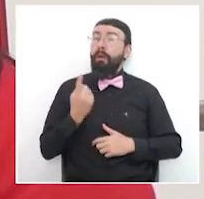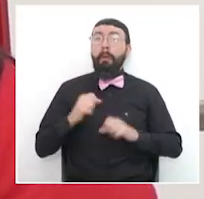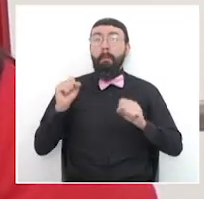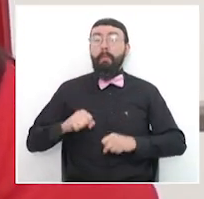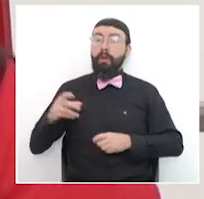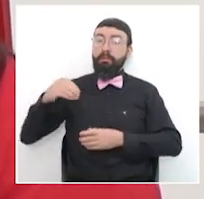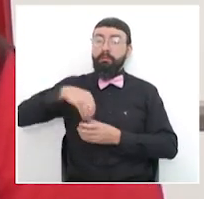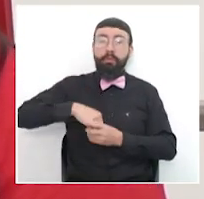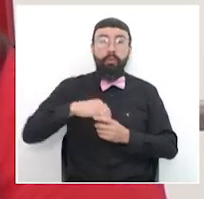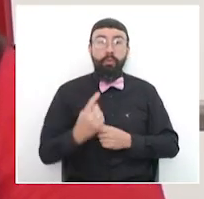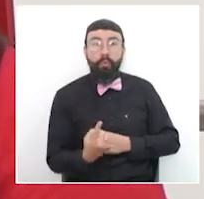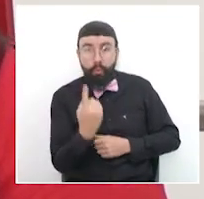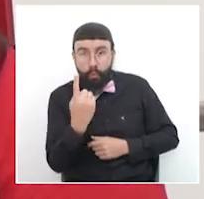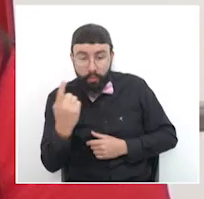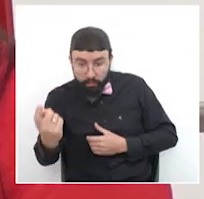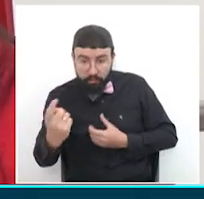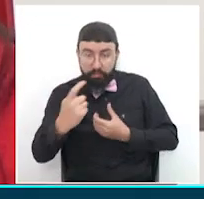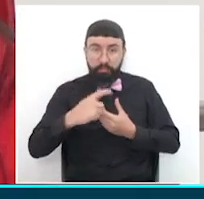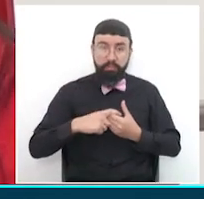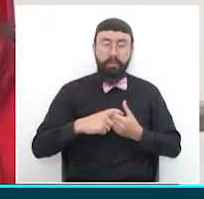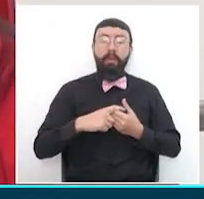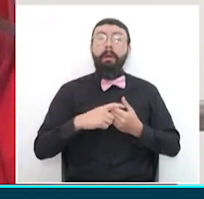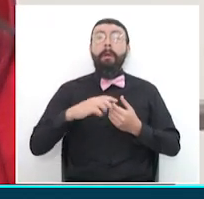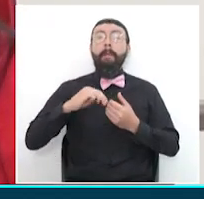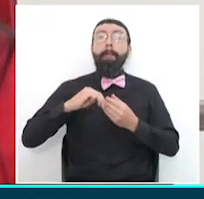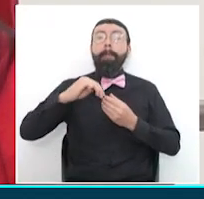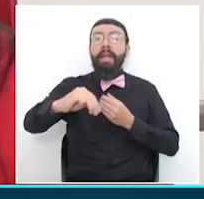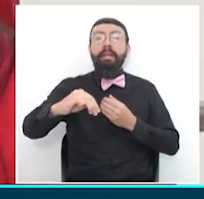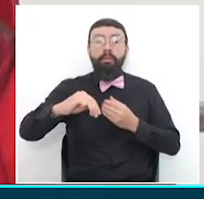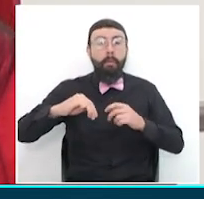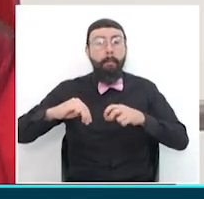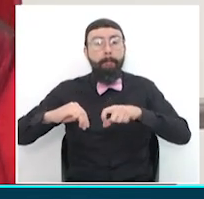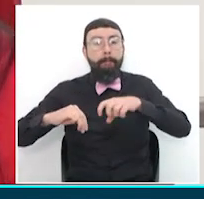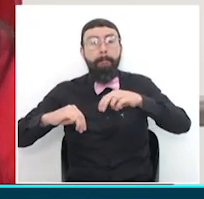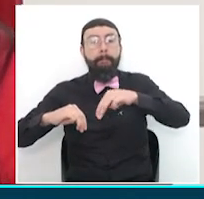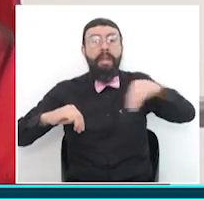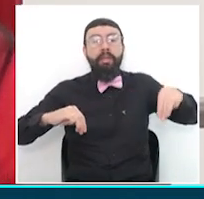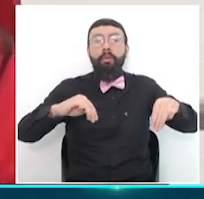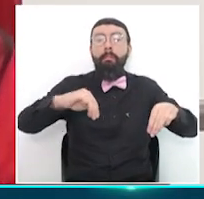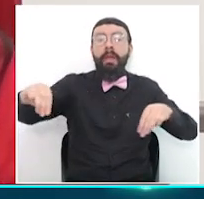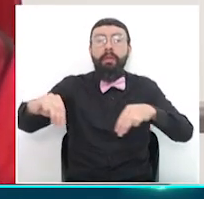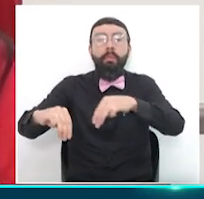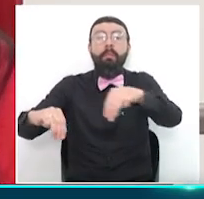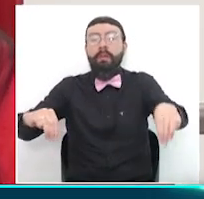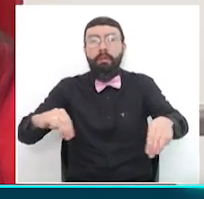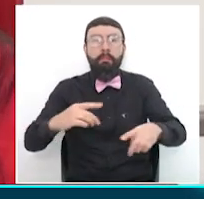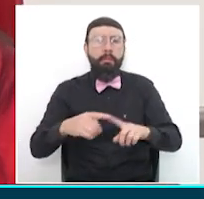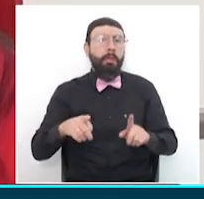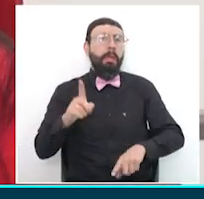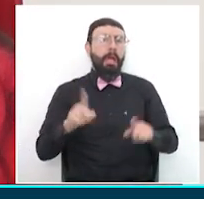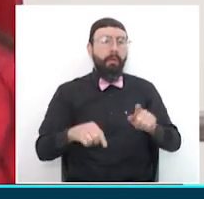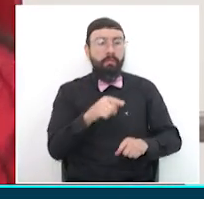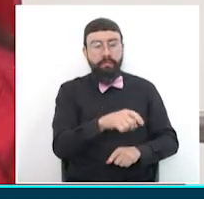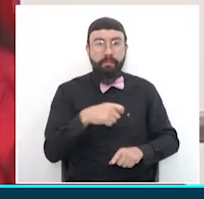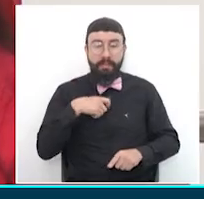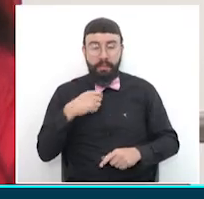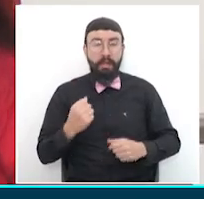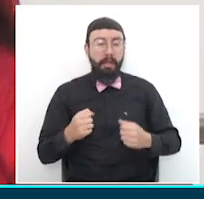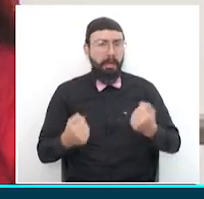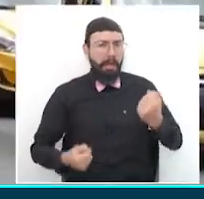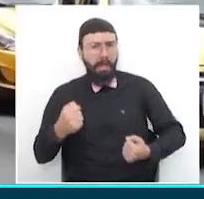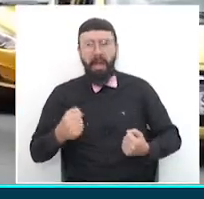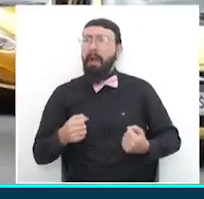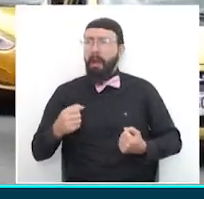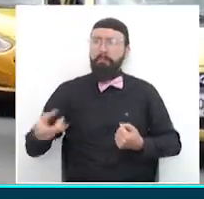un pasajero cada metro de distancia. Hay unos vehículos que por la disposición de la carrocería permiten